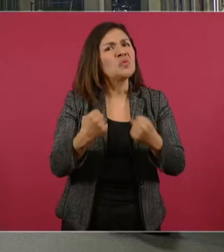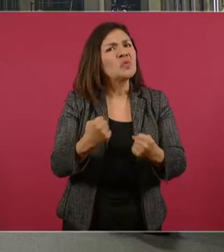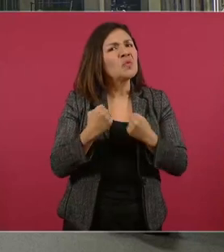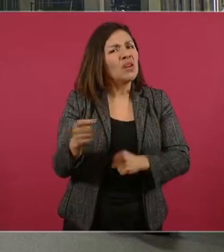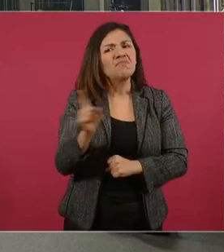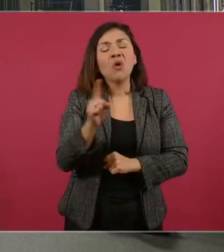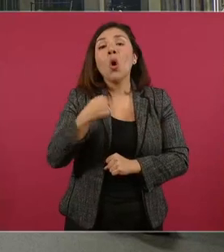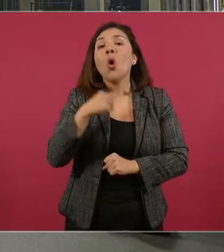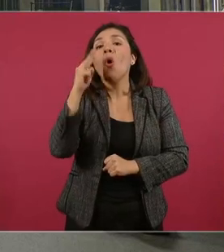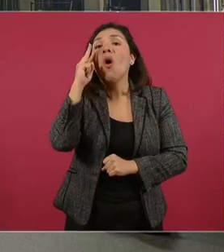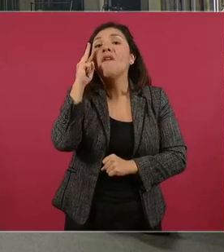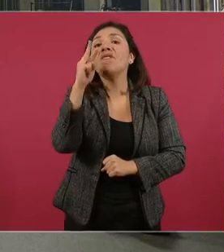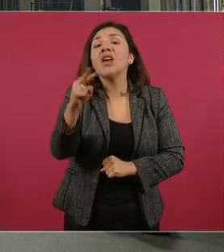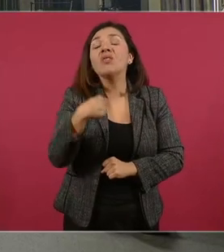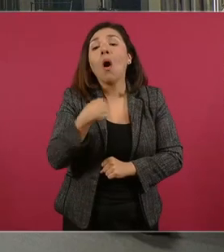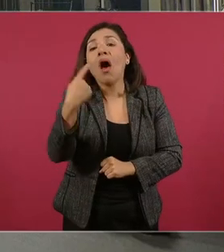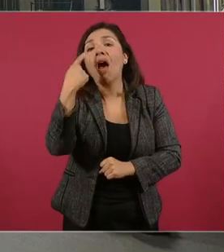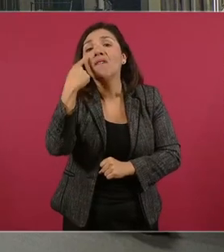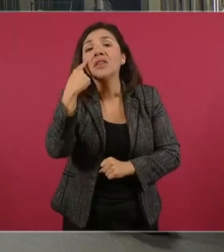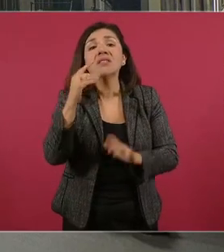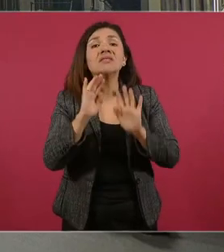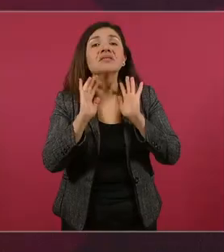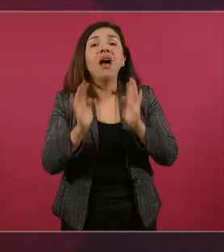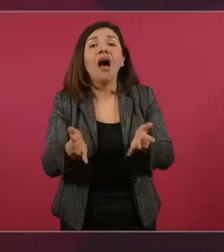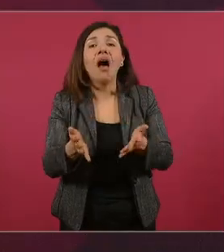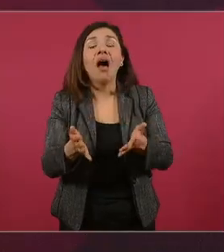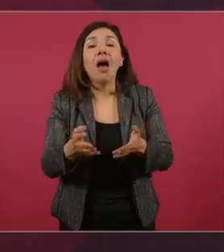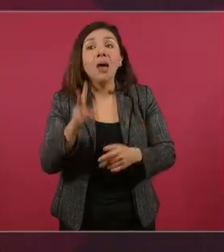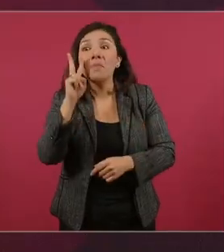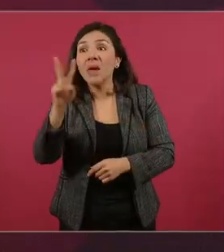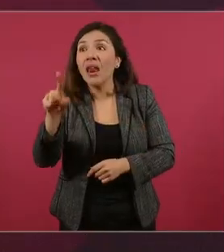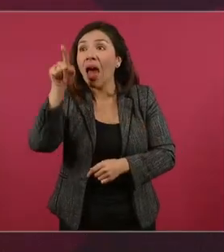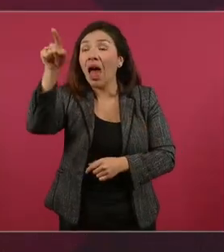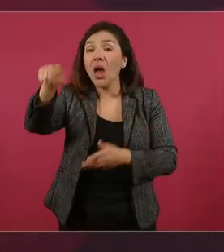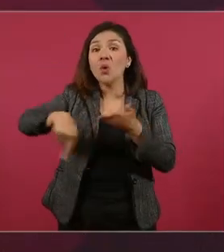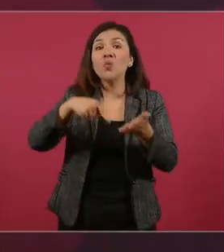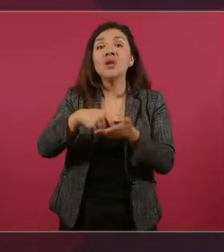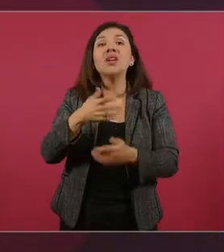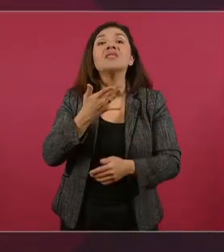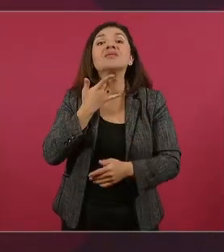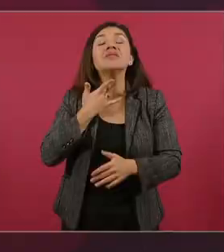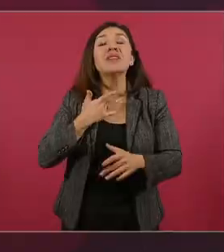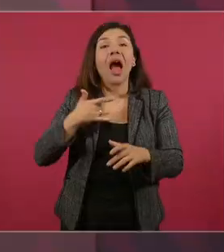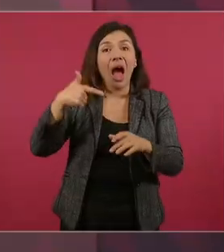Yo vi que en la gasolinera